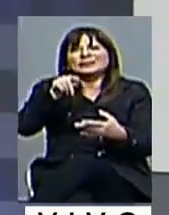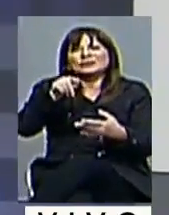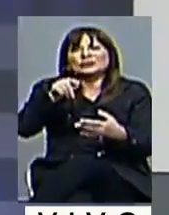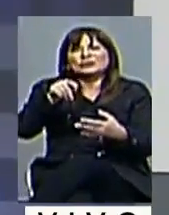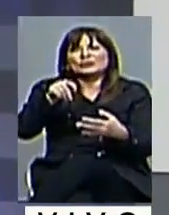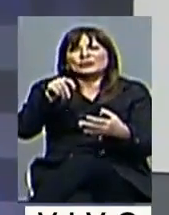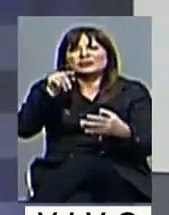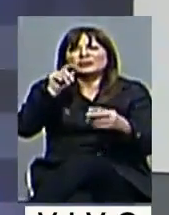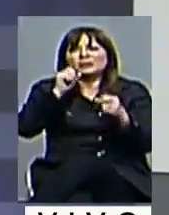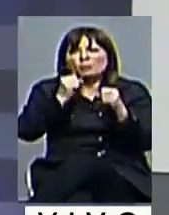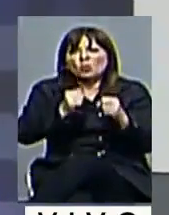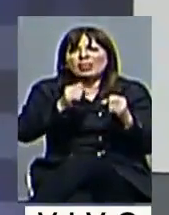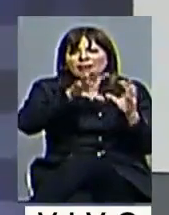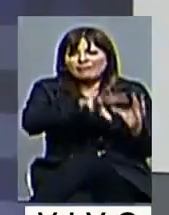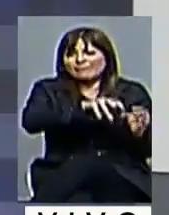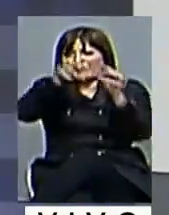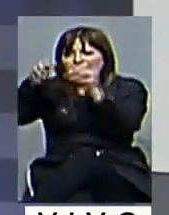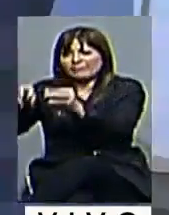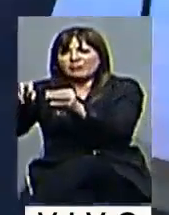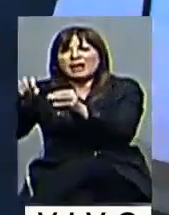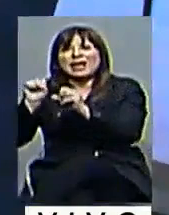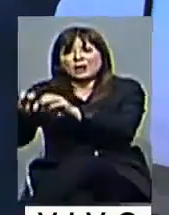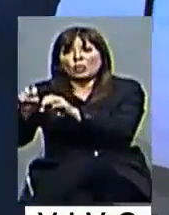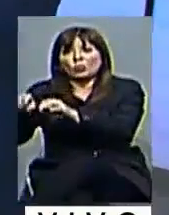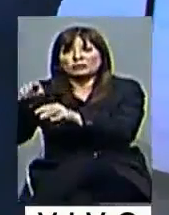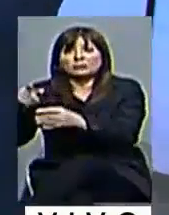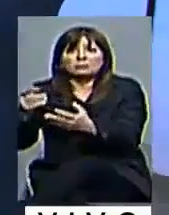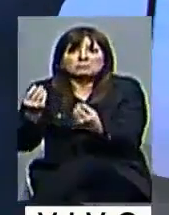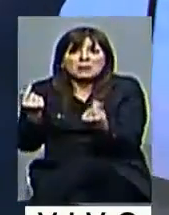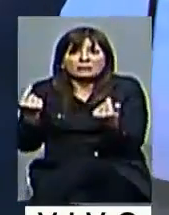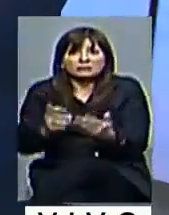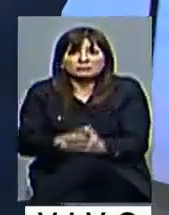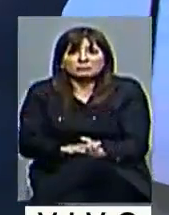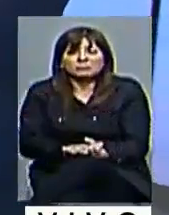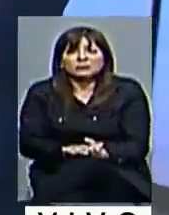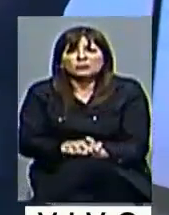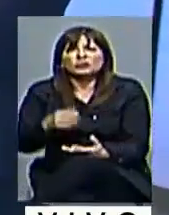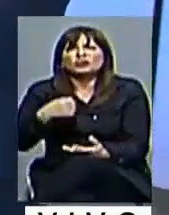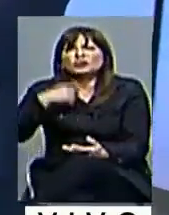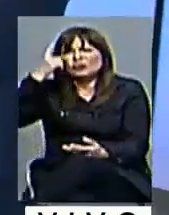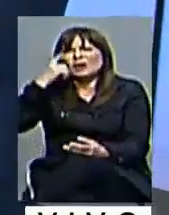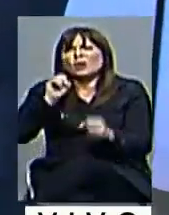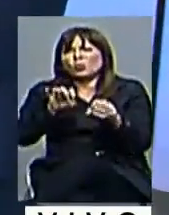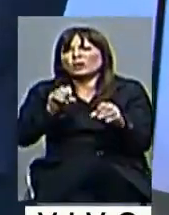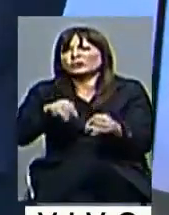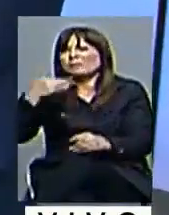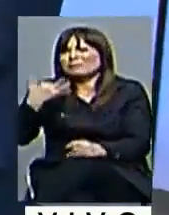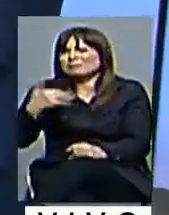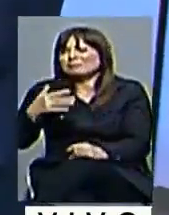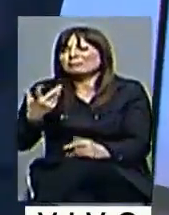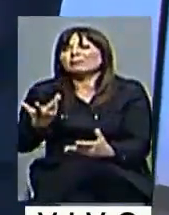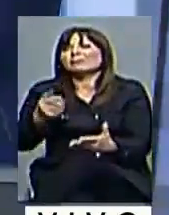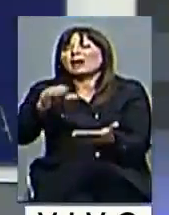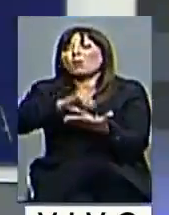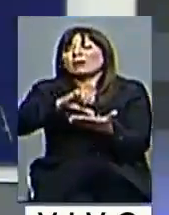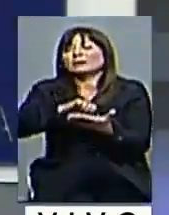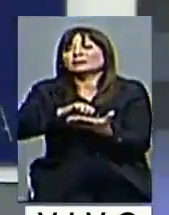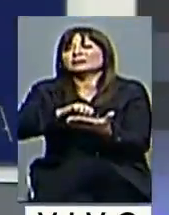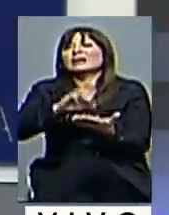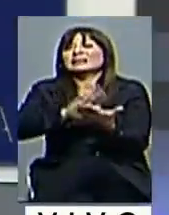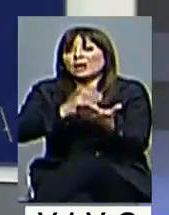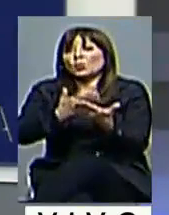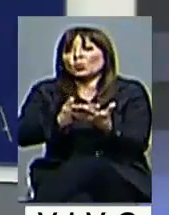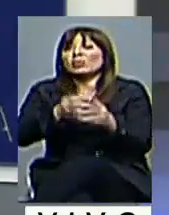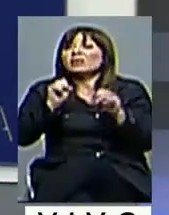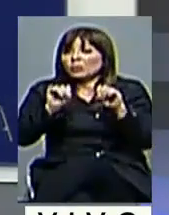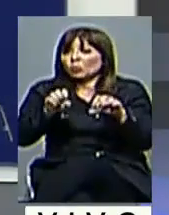eso se podría reasignar en función de la educación. Educación debe ser una prioridad para el país siempre. Salud y educación. Sí. Hay una cosa yo creo que